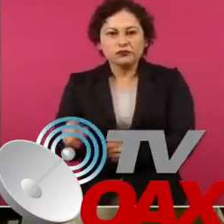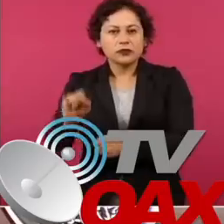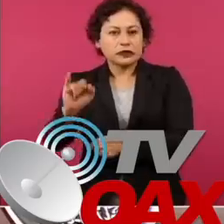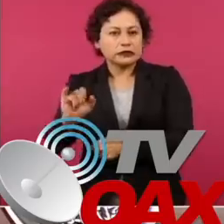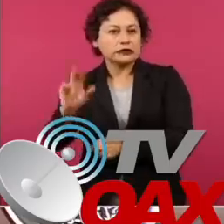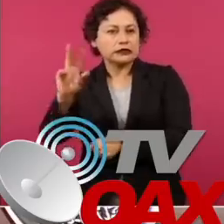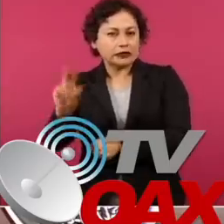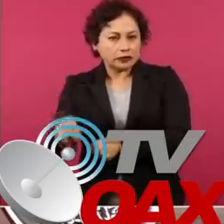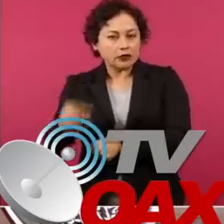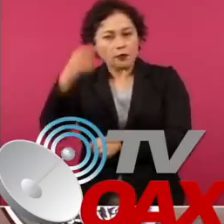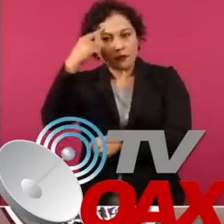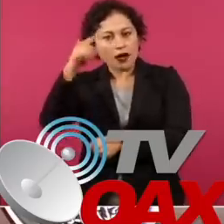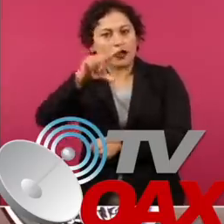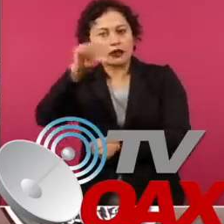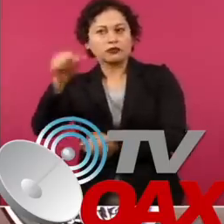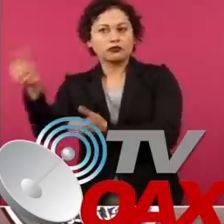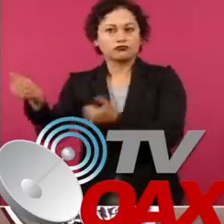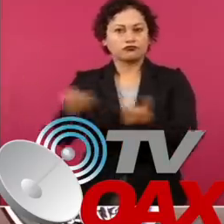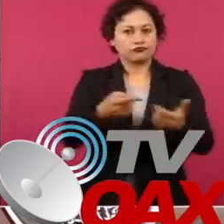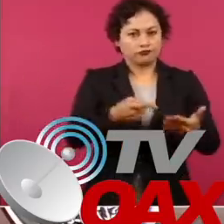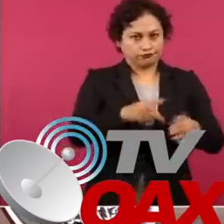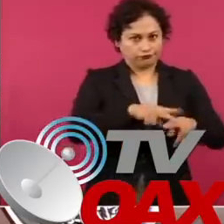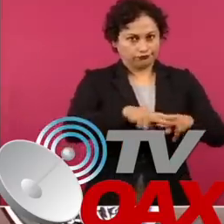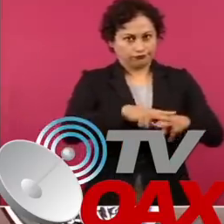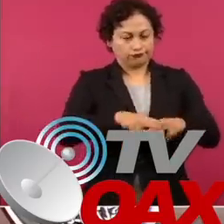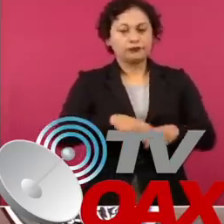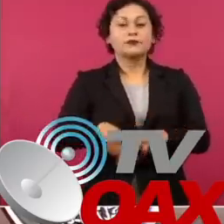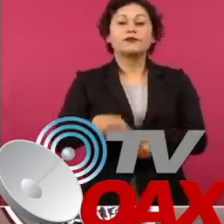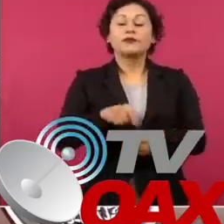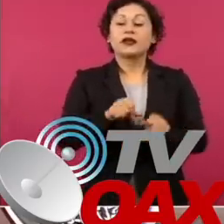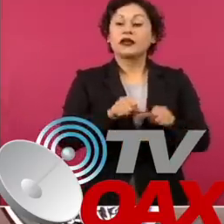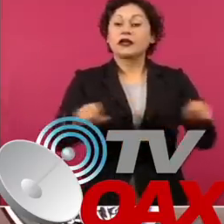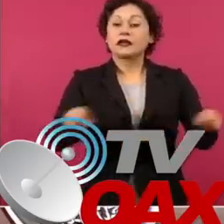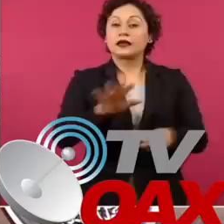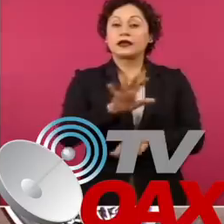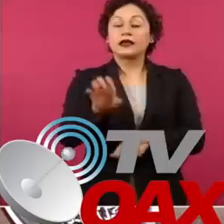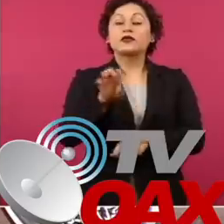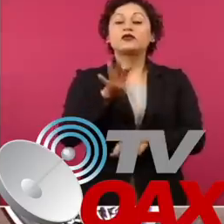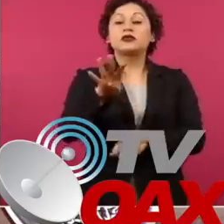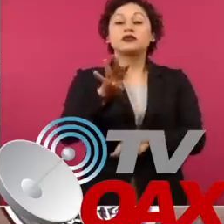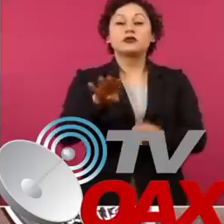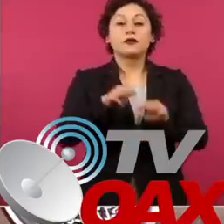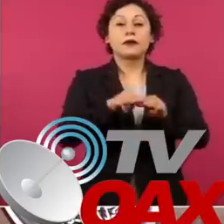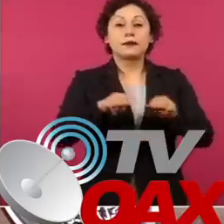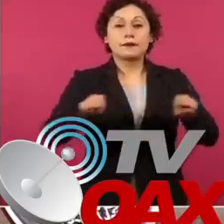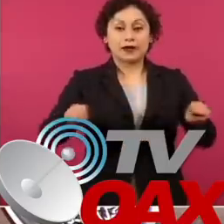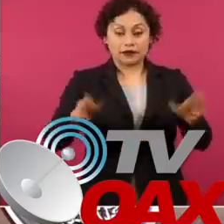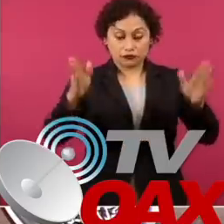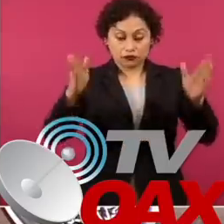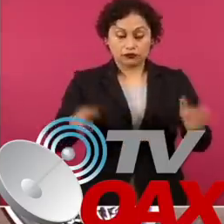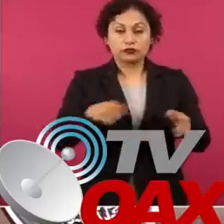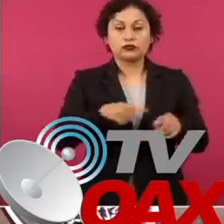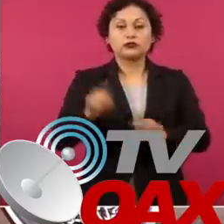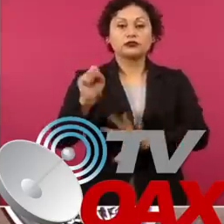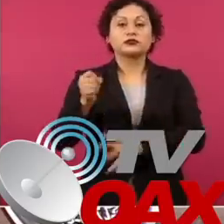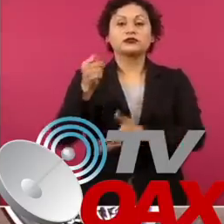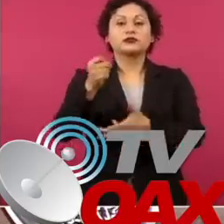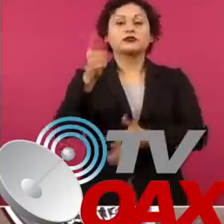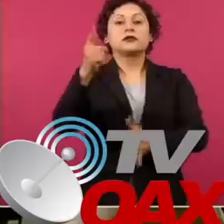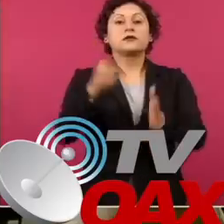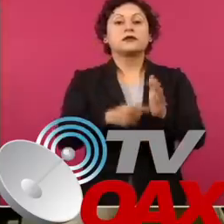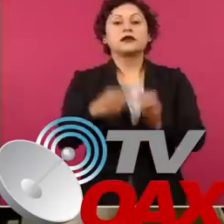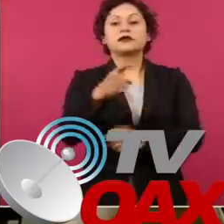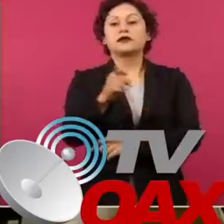seguridad durante la operación. Esta obra tiene 519 metros de longitud total y tendrá un costo de 1,148 millones de